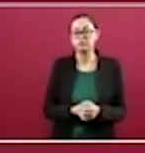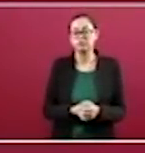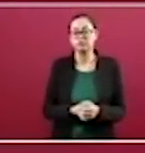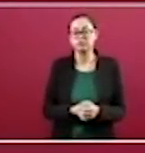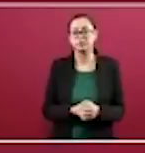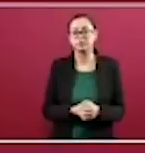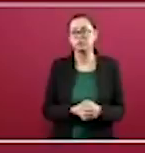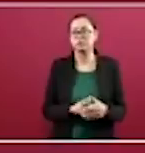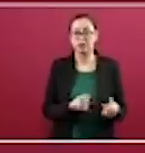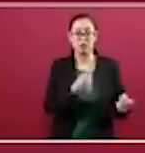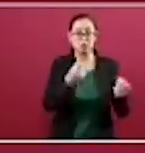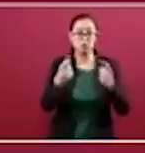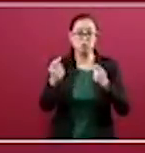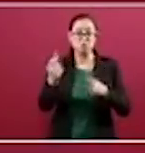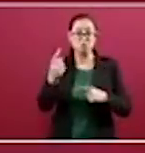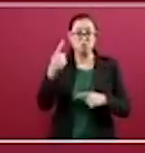modelo antiguo